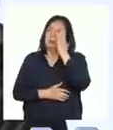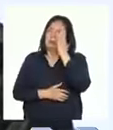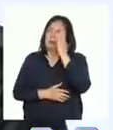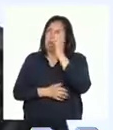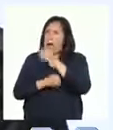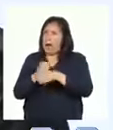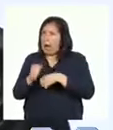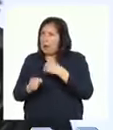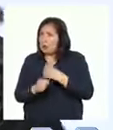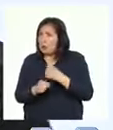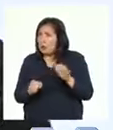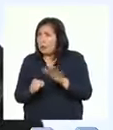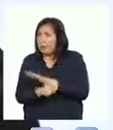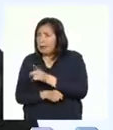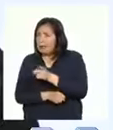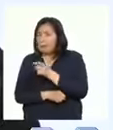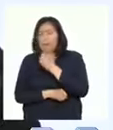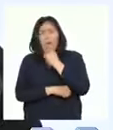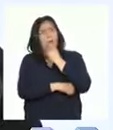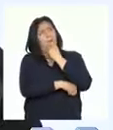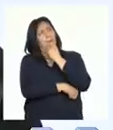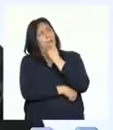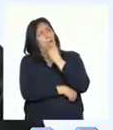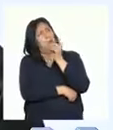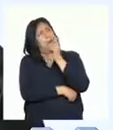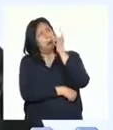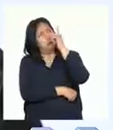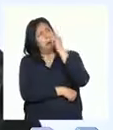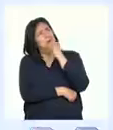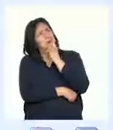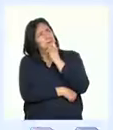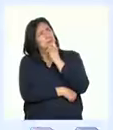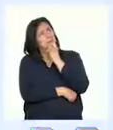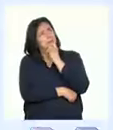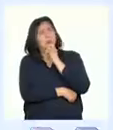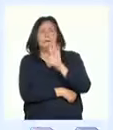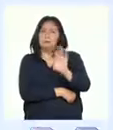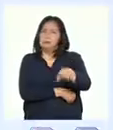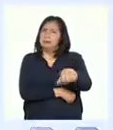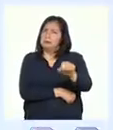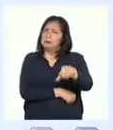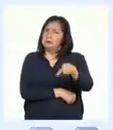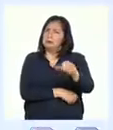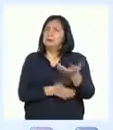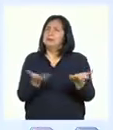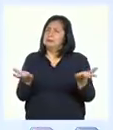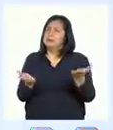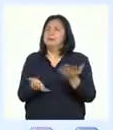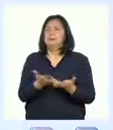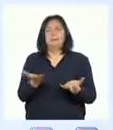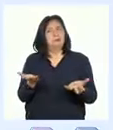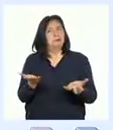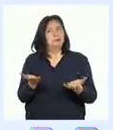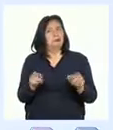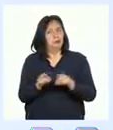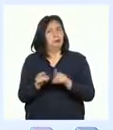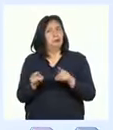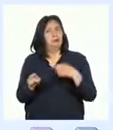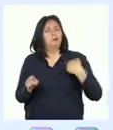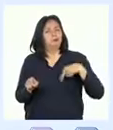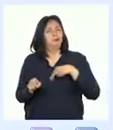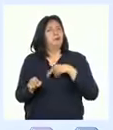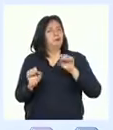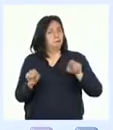por años enteros? Ay, no me había puesto a pensar en eso. Así es, y seguro que nosotros también